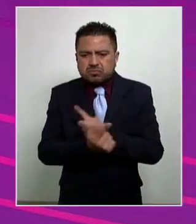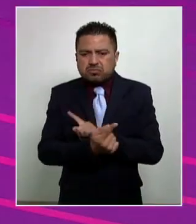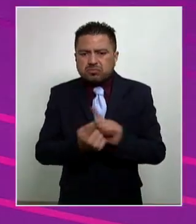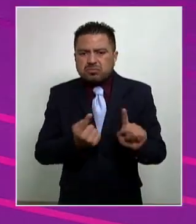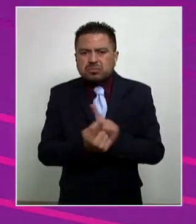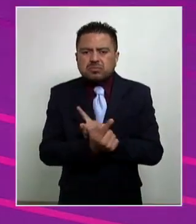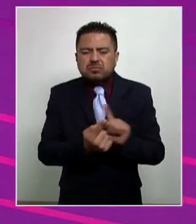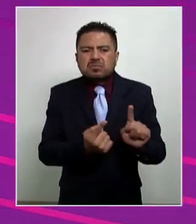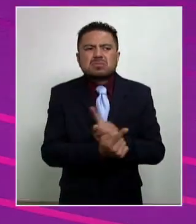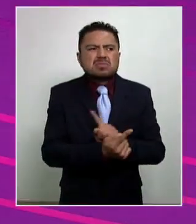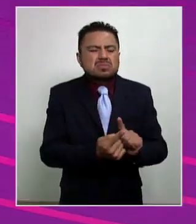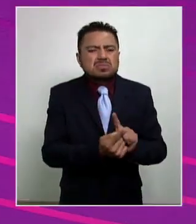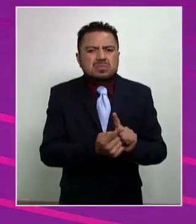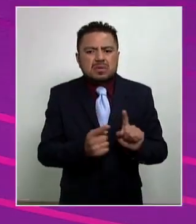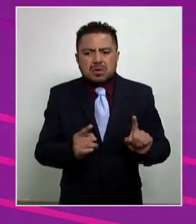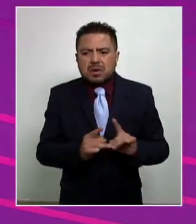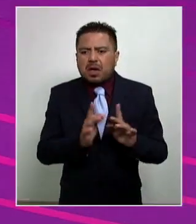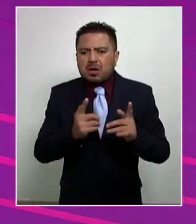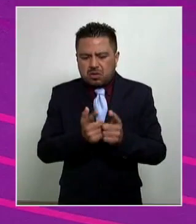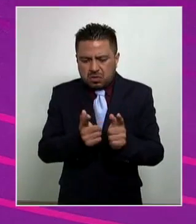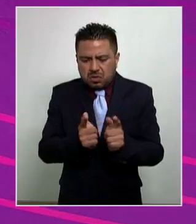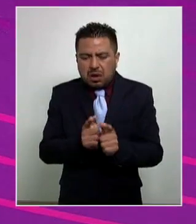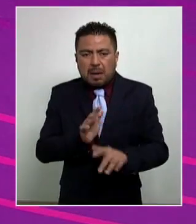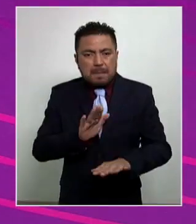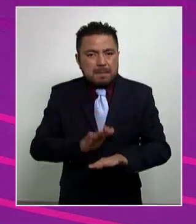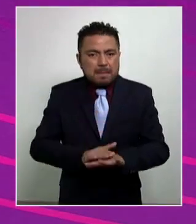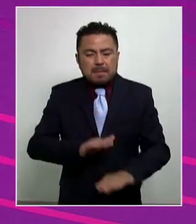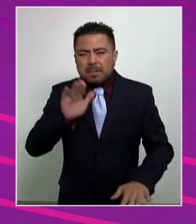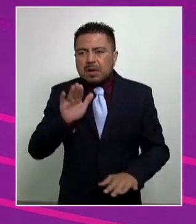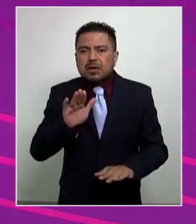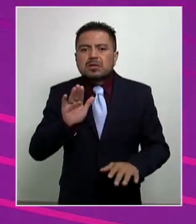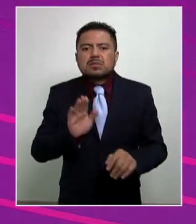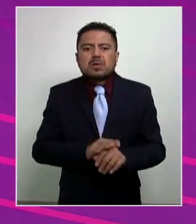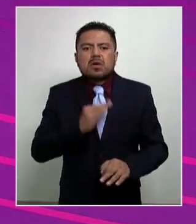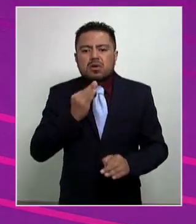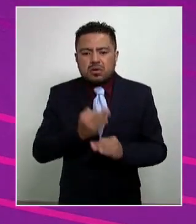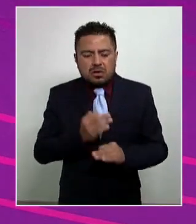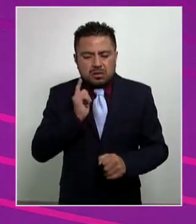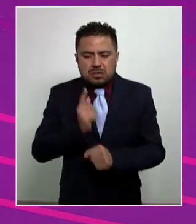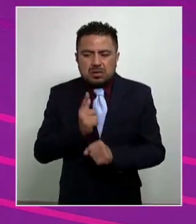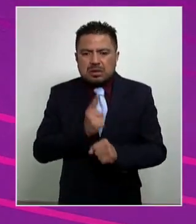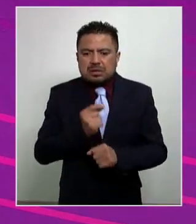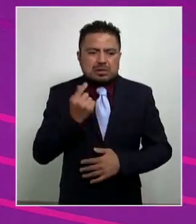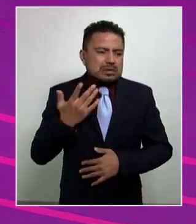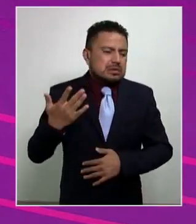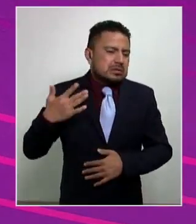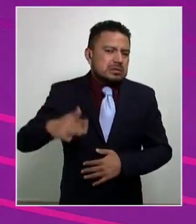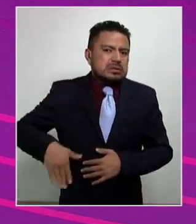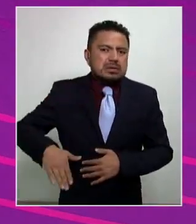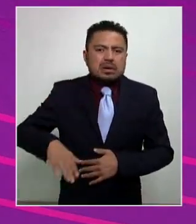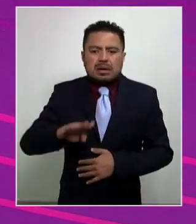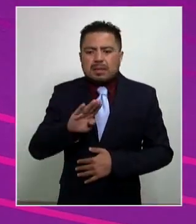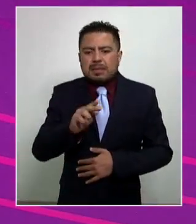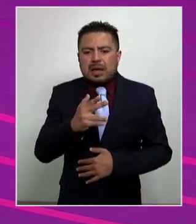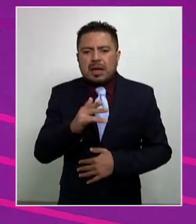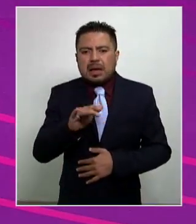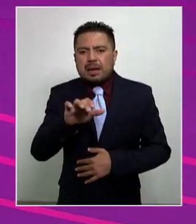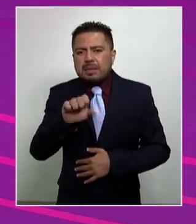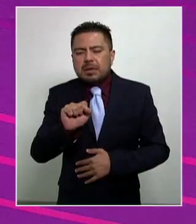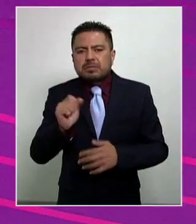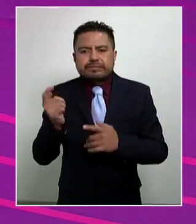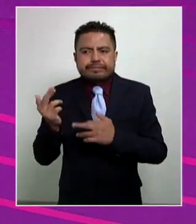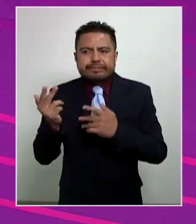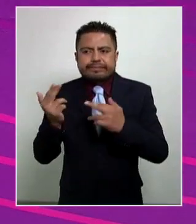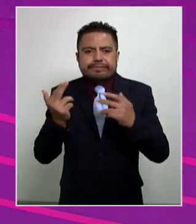con muchos grupos más, por lo que hemos visto hace poco tiempo en Bahamas, en el cual está